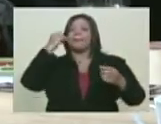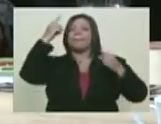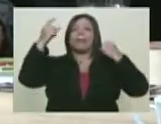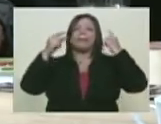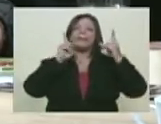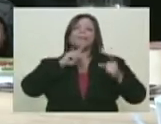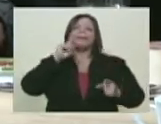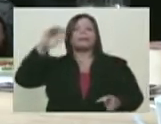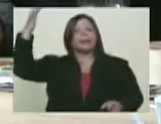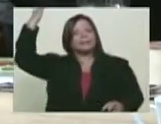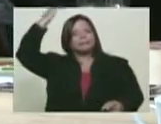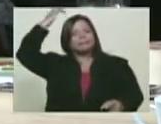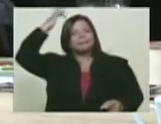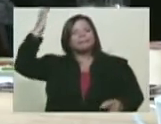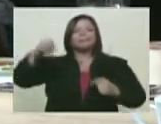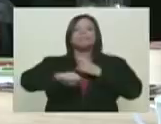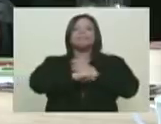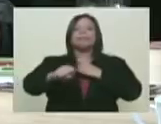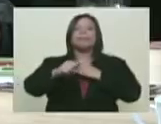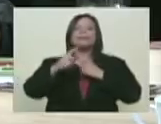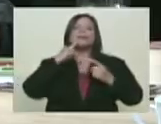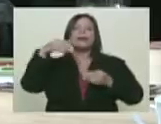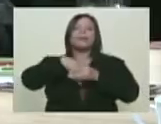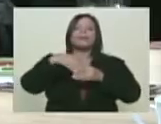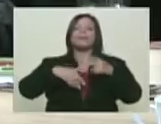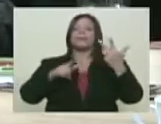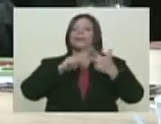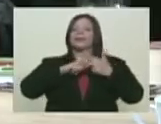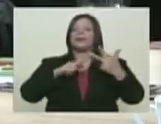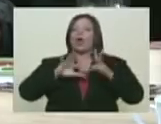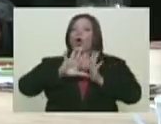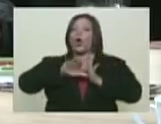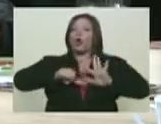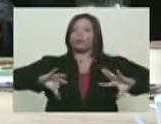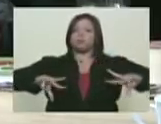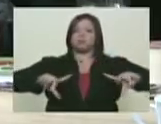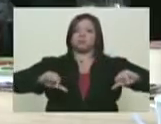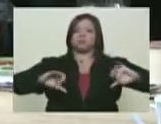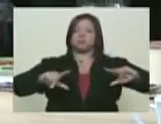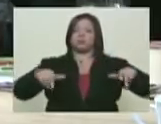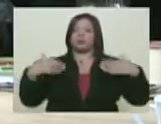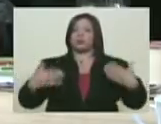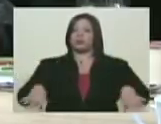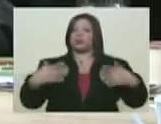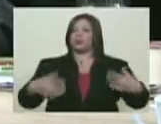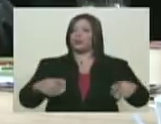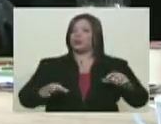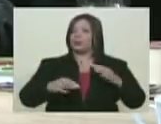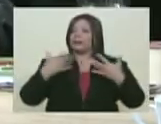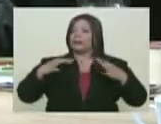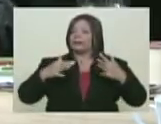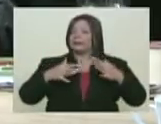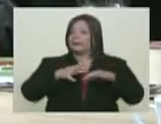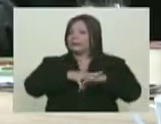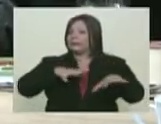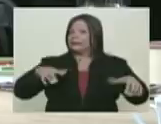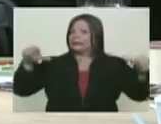tapar un fraude electoral y el fenómeno de la corrupción que en México ha llegado a niveles ya